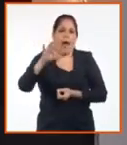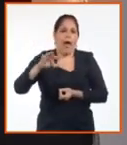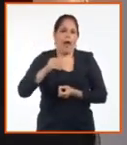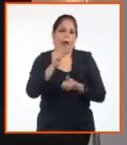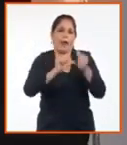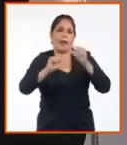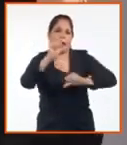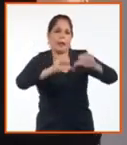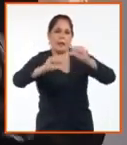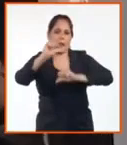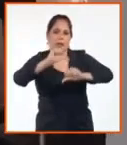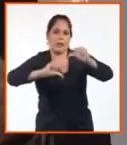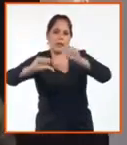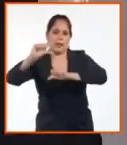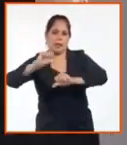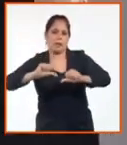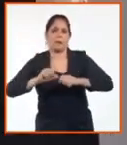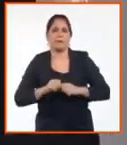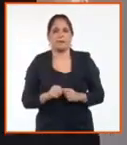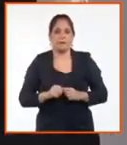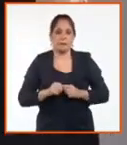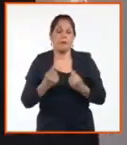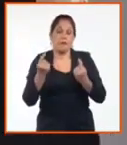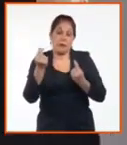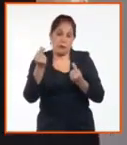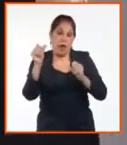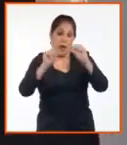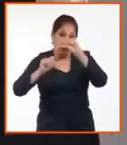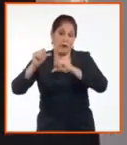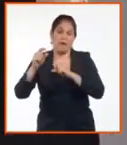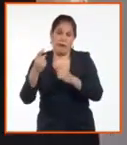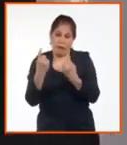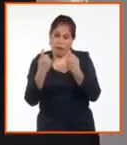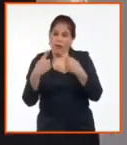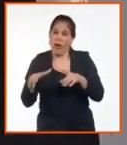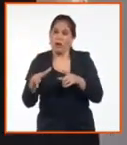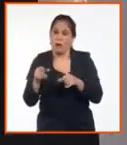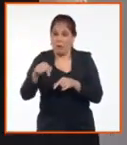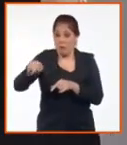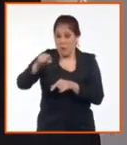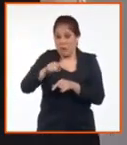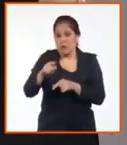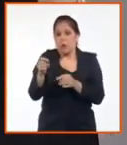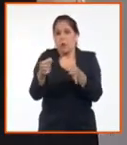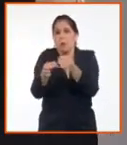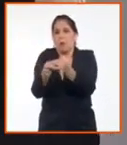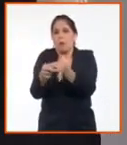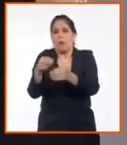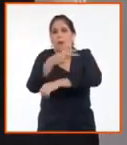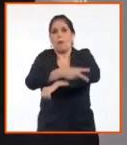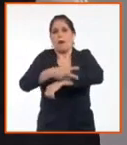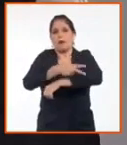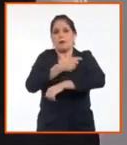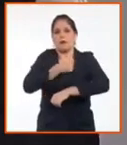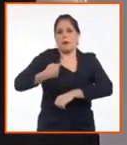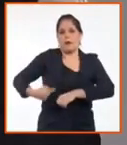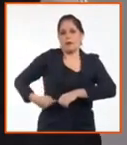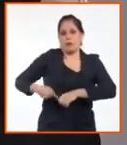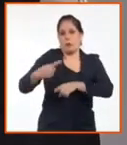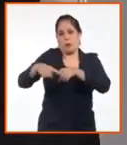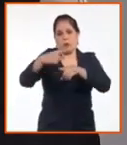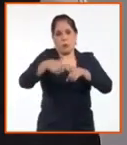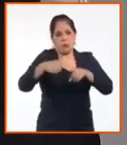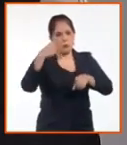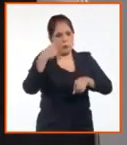a era el ingrediente farmacéutico activo cuya fabricación está concentrada en muy pocos países asiáticos y otros desde brasil